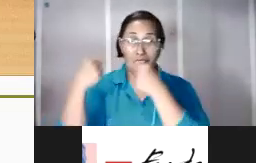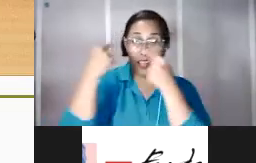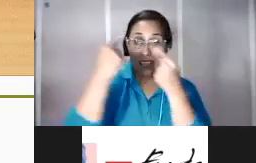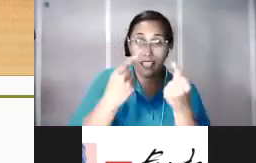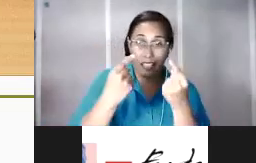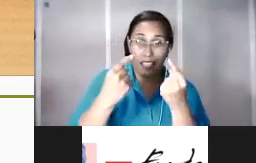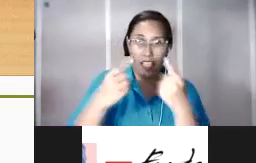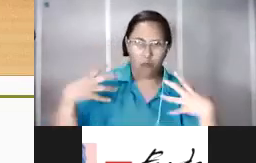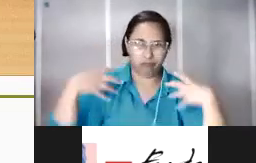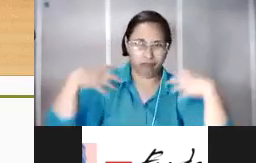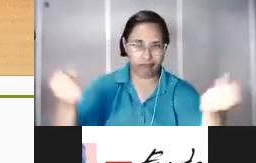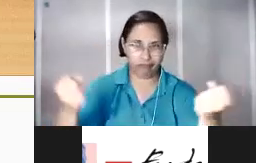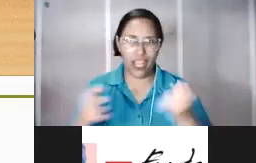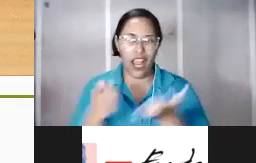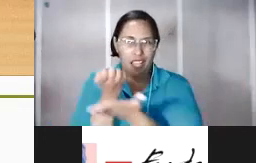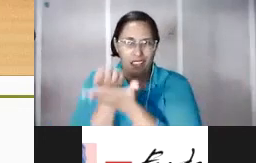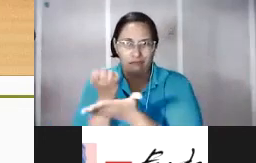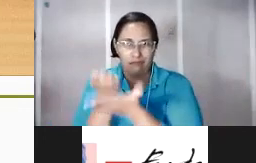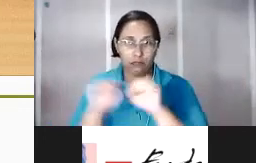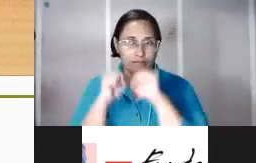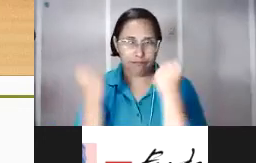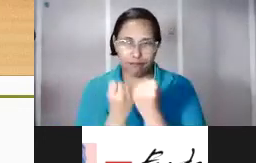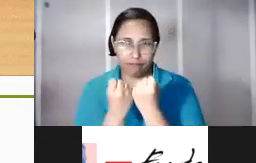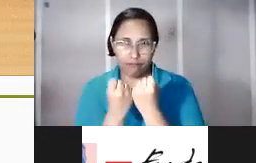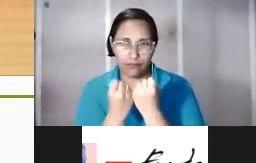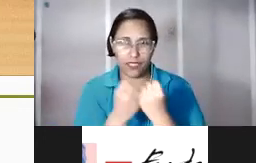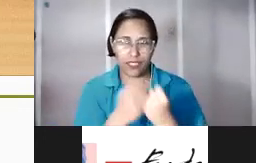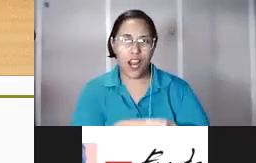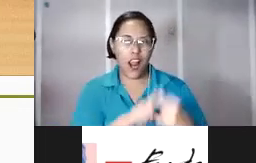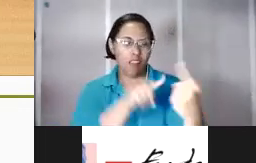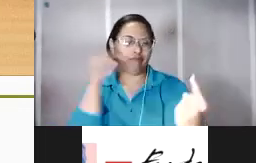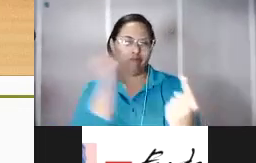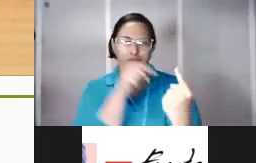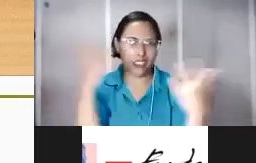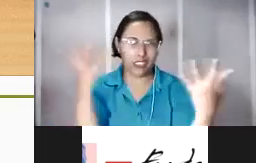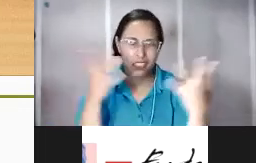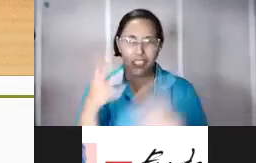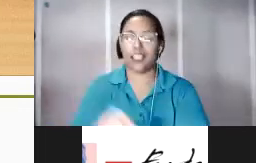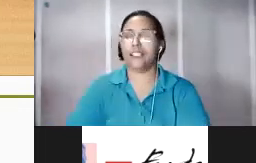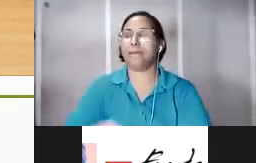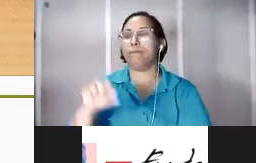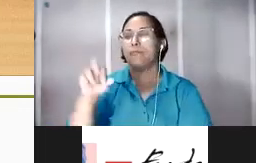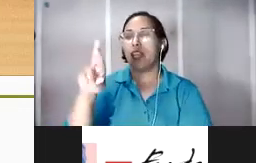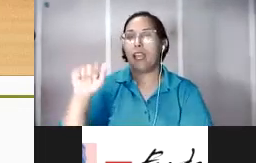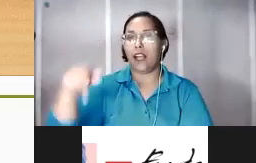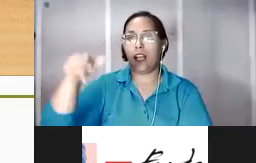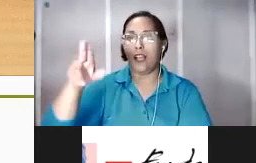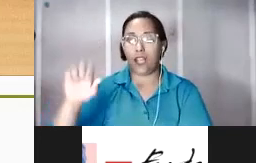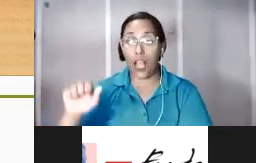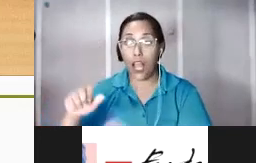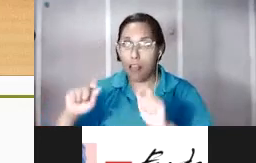político, económico y social destacan, como señala Raquel Braulovsky, un